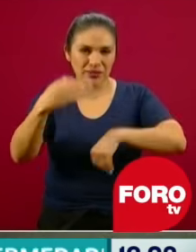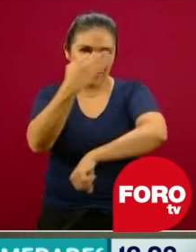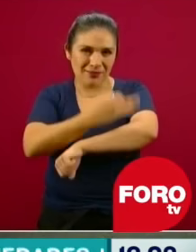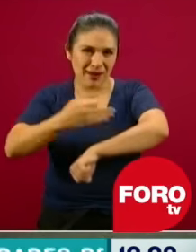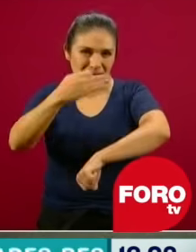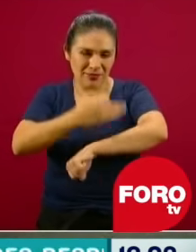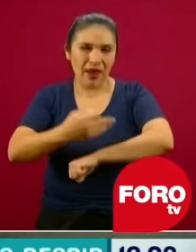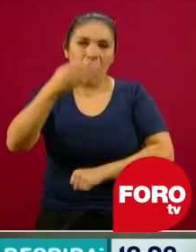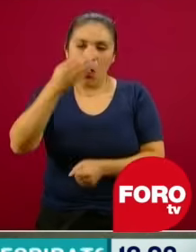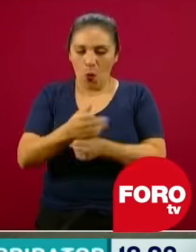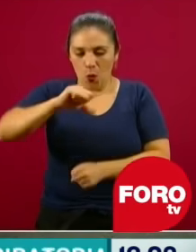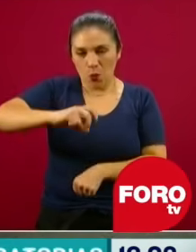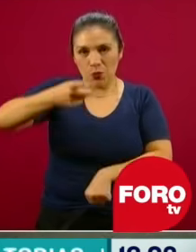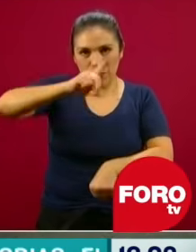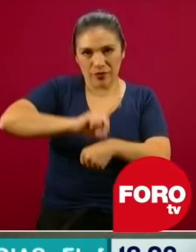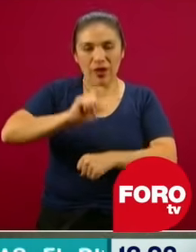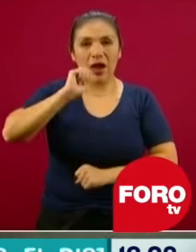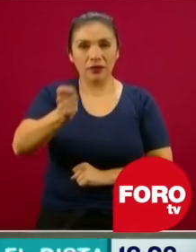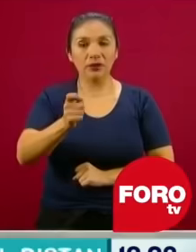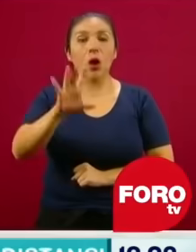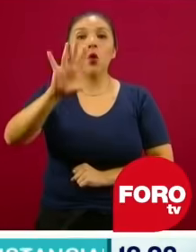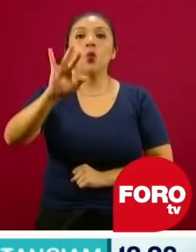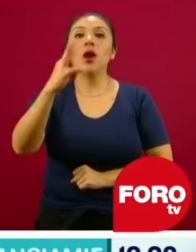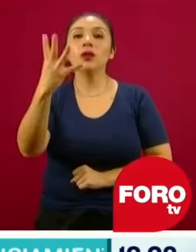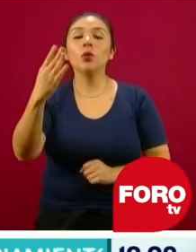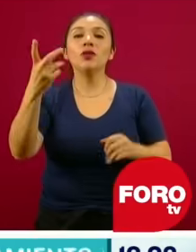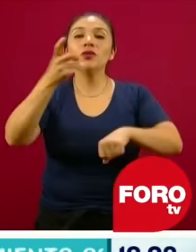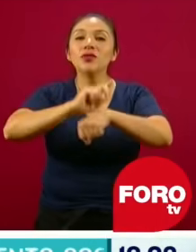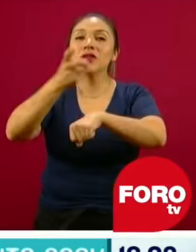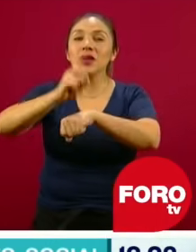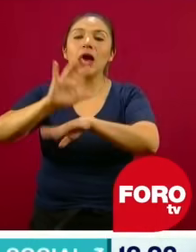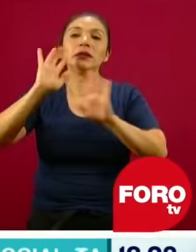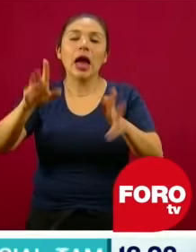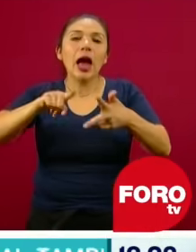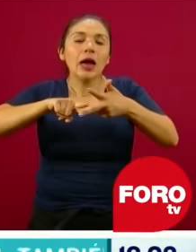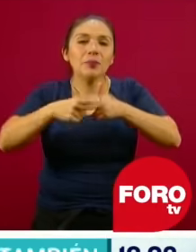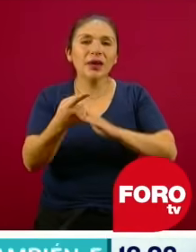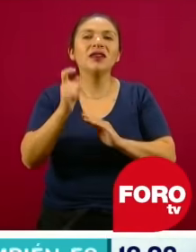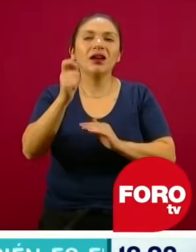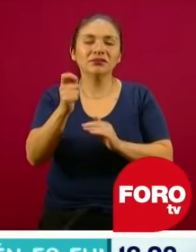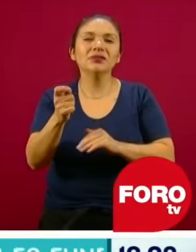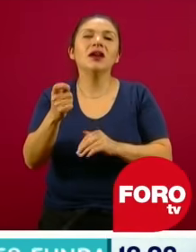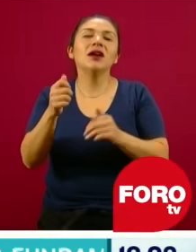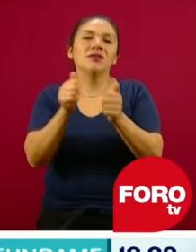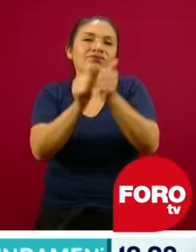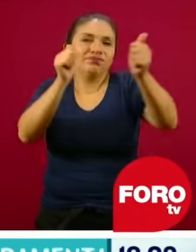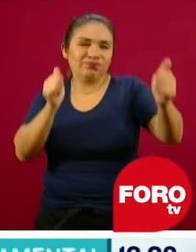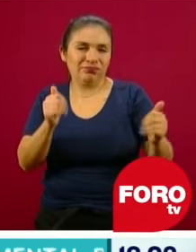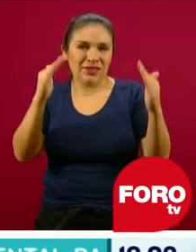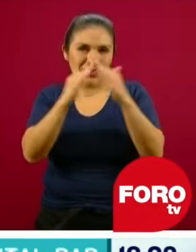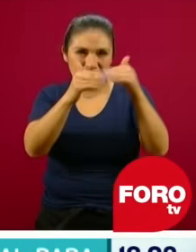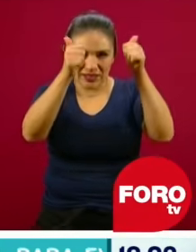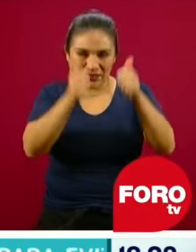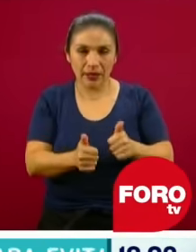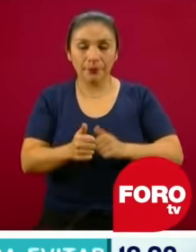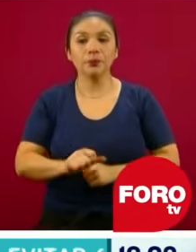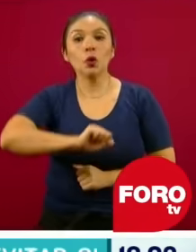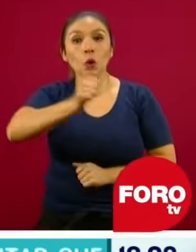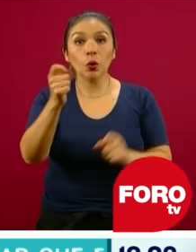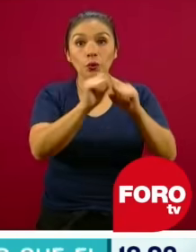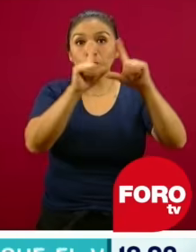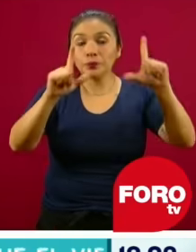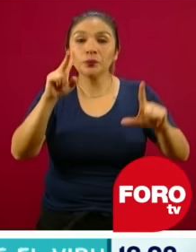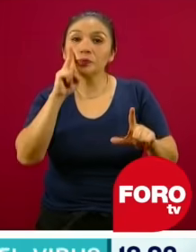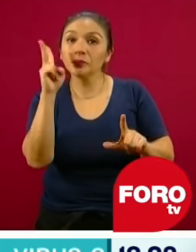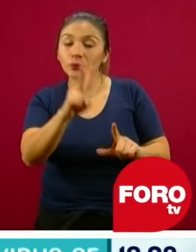en la cual nos encontramos, a 44 días de haber iniciado la Jornada Nacional de Sana Distancia. En la siguiente diapositiva vemos